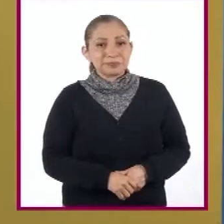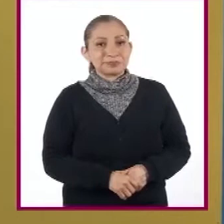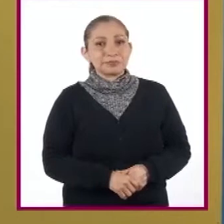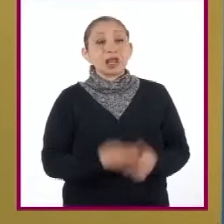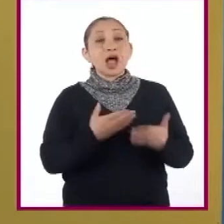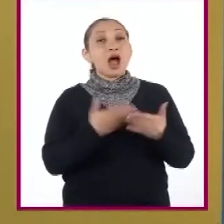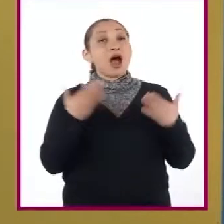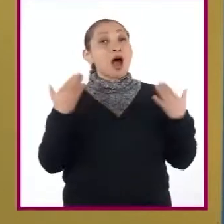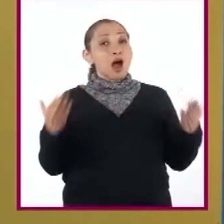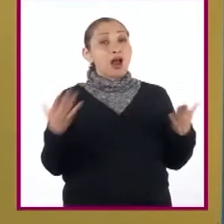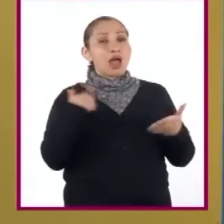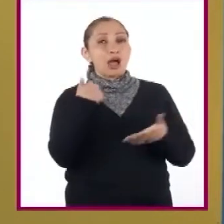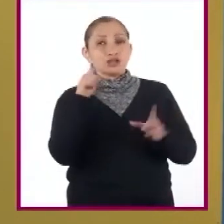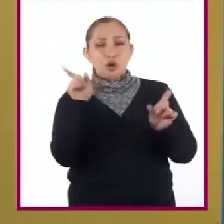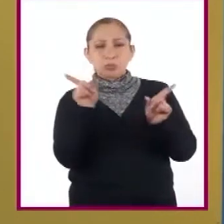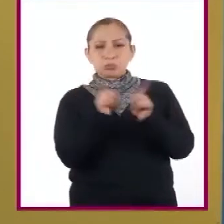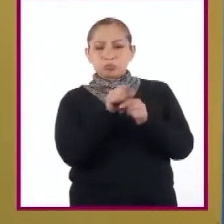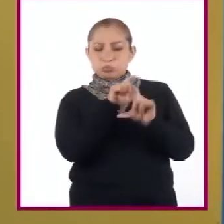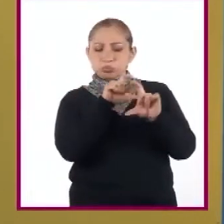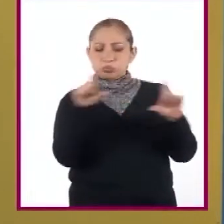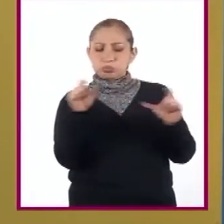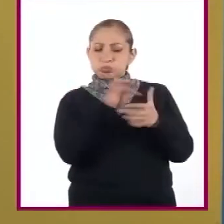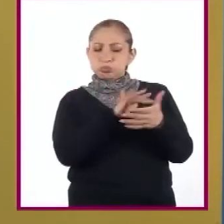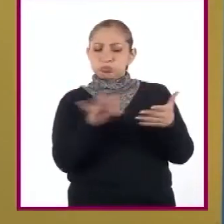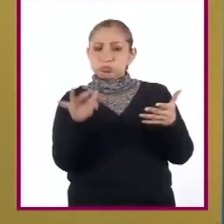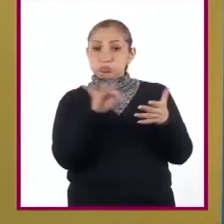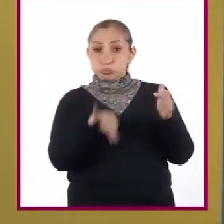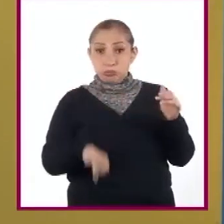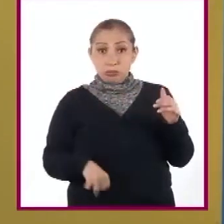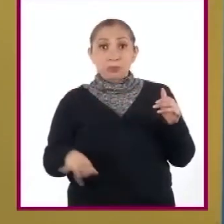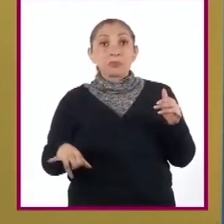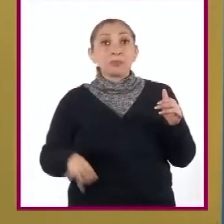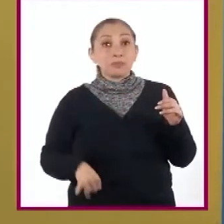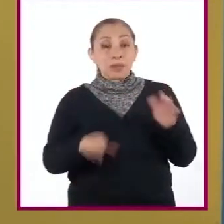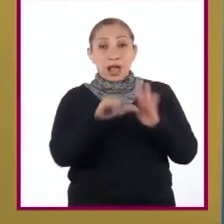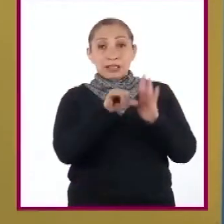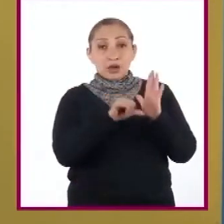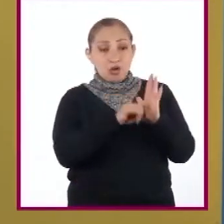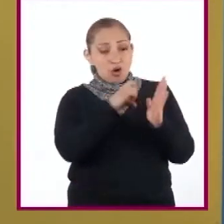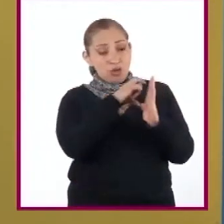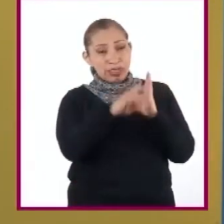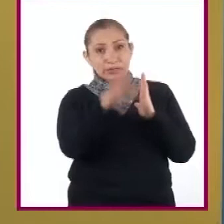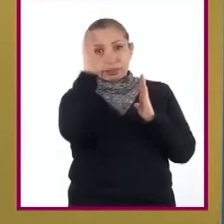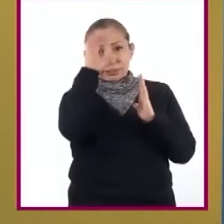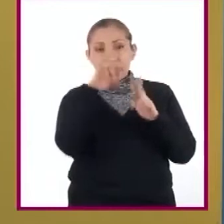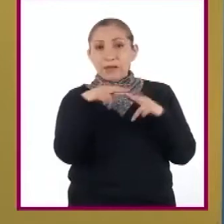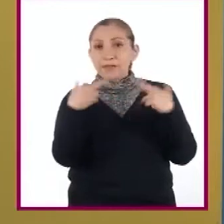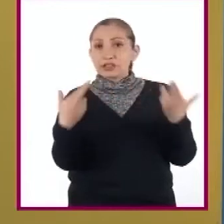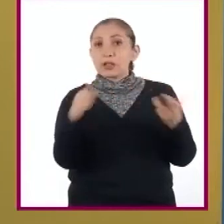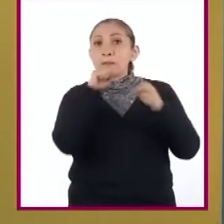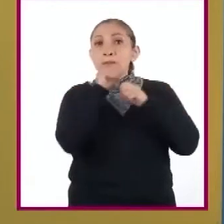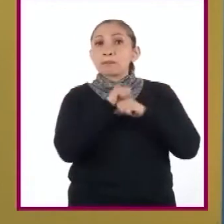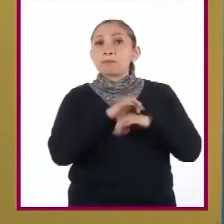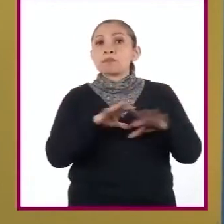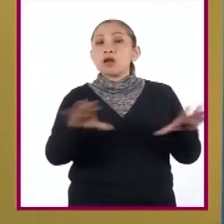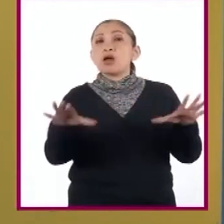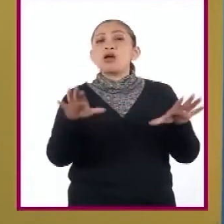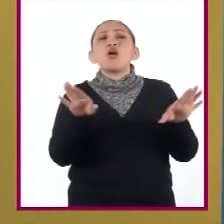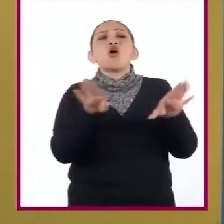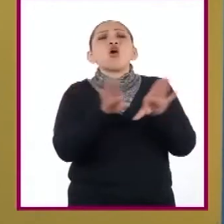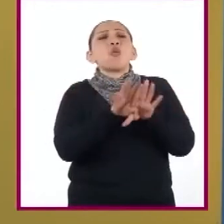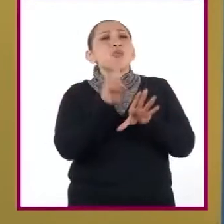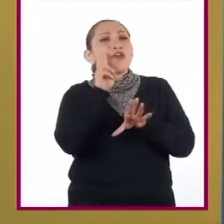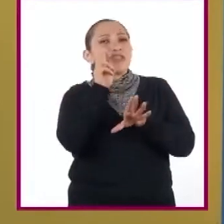A continuación, leeré un breve fragmento de un interesante artículo científico de la revista de divulgación ¿Cómo